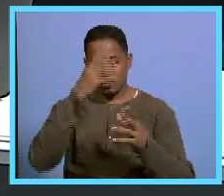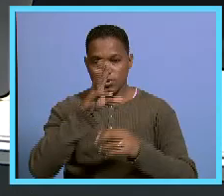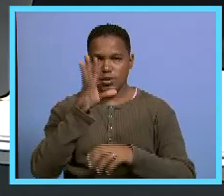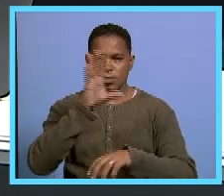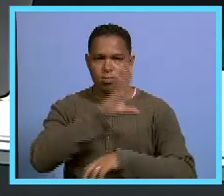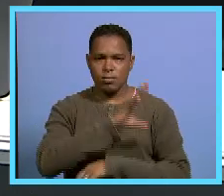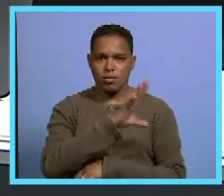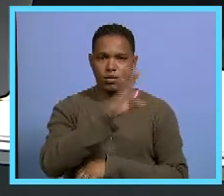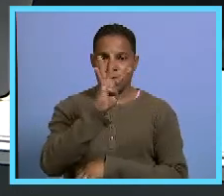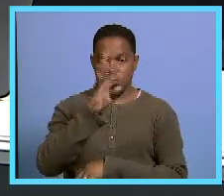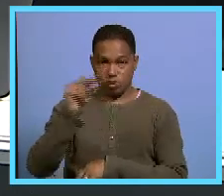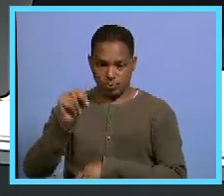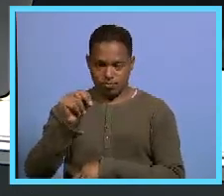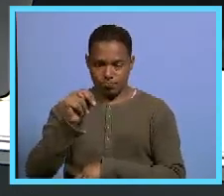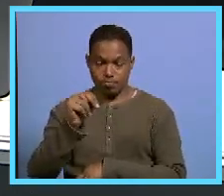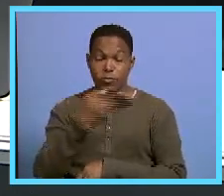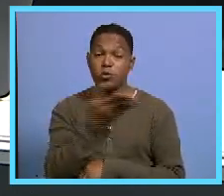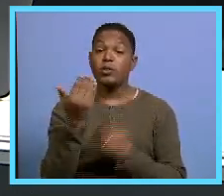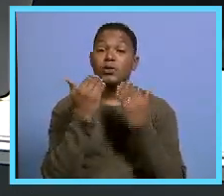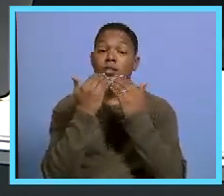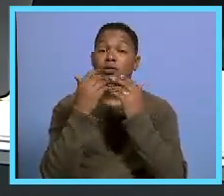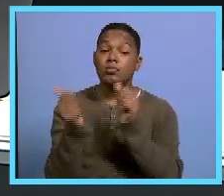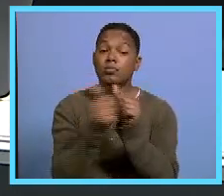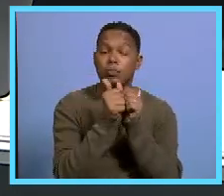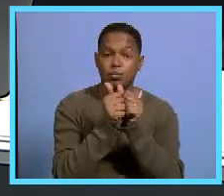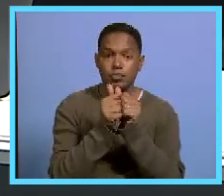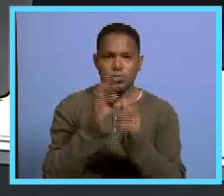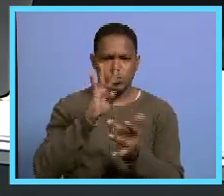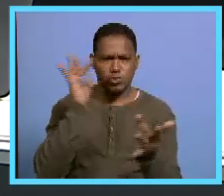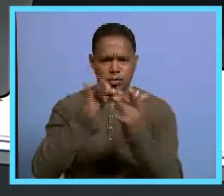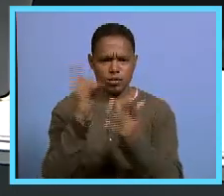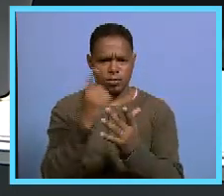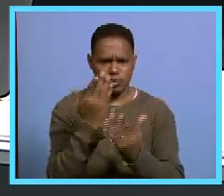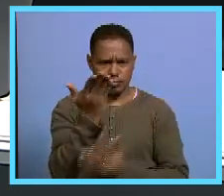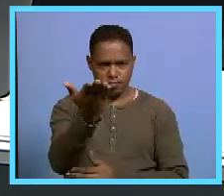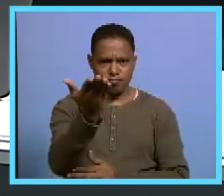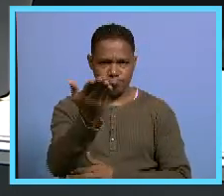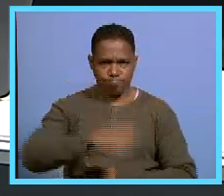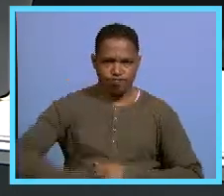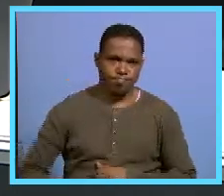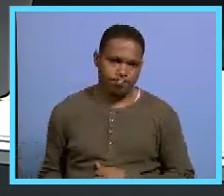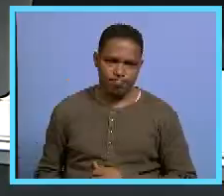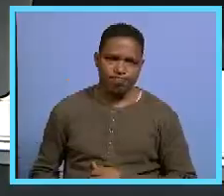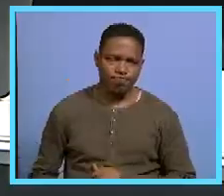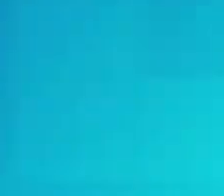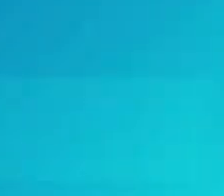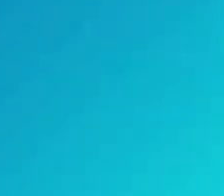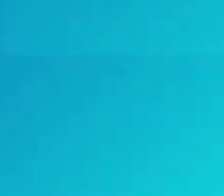Central de Noticias. A ustedes gracias por estar junto a nosotros. El 4 siempre, siempre conectado.